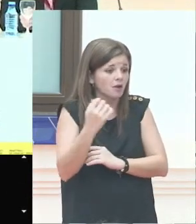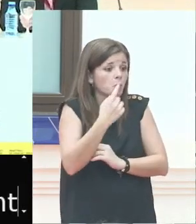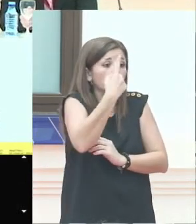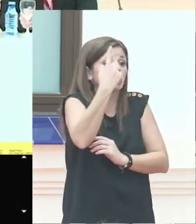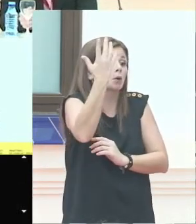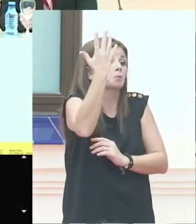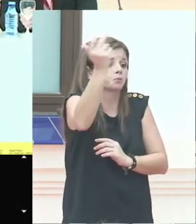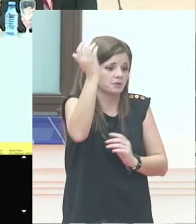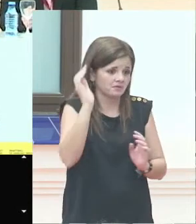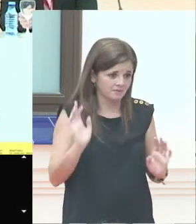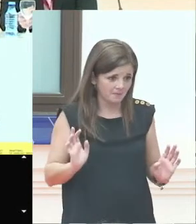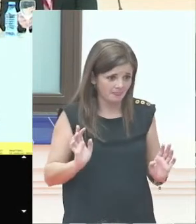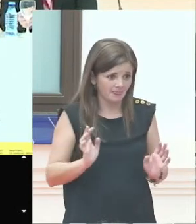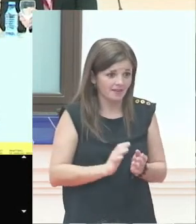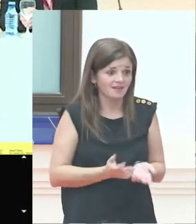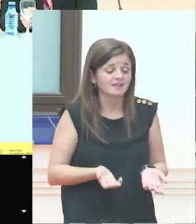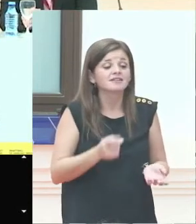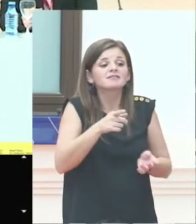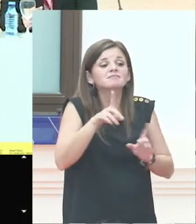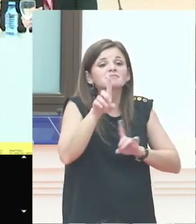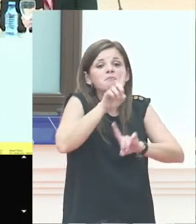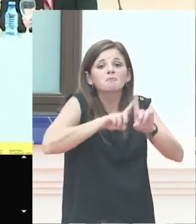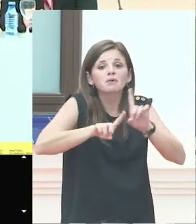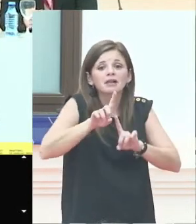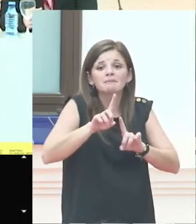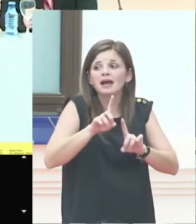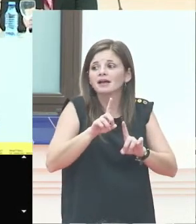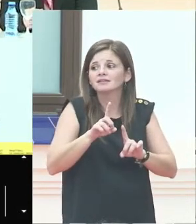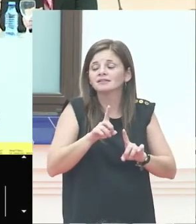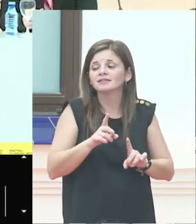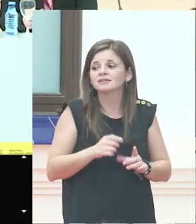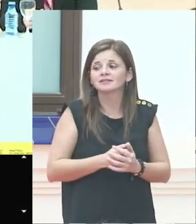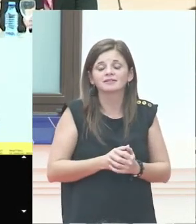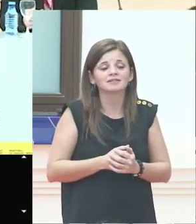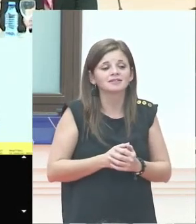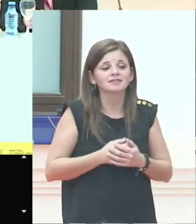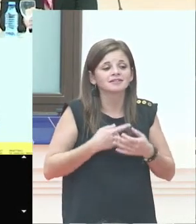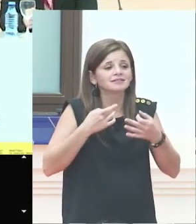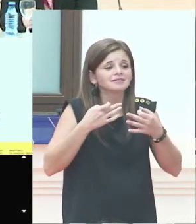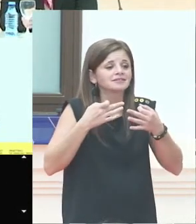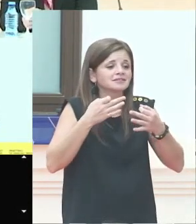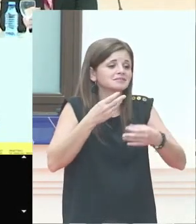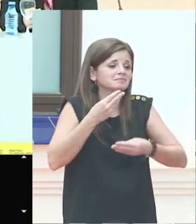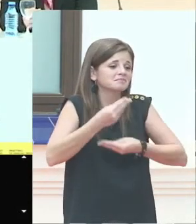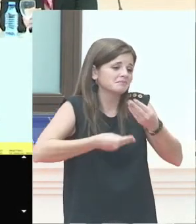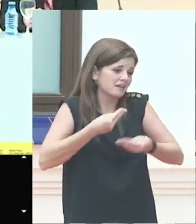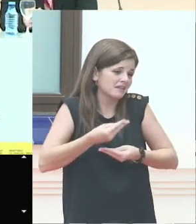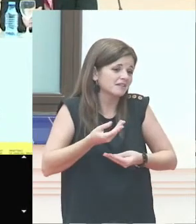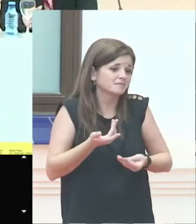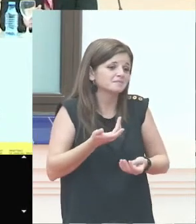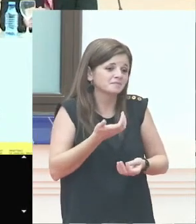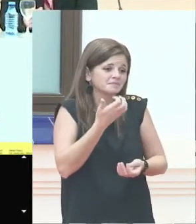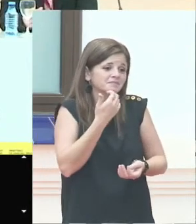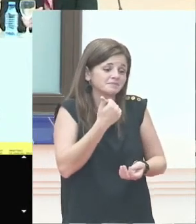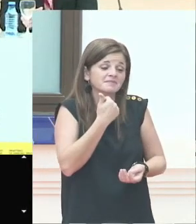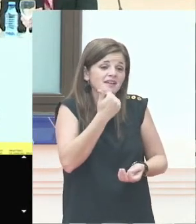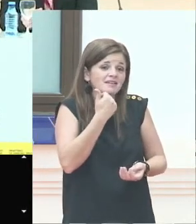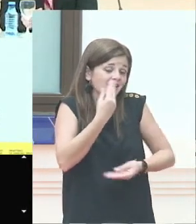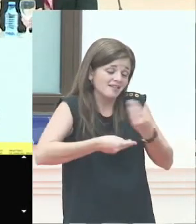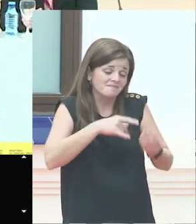al mercado laboral, son problemas de operativa de la cloud. Sí hay una cosa que fomenta y es positiva para el mercado laboral en España y en la Unión